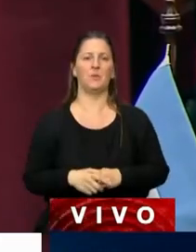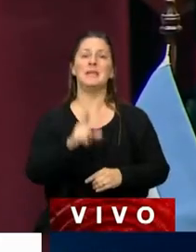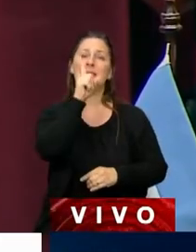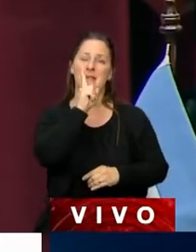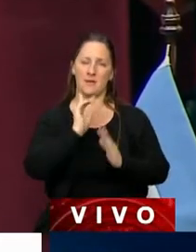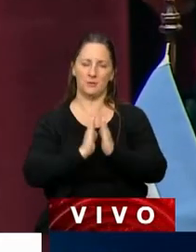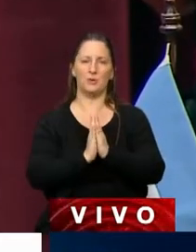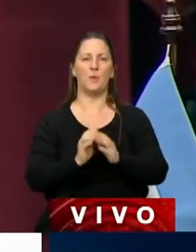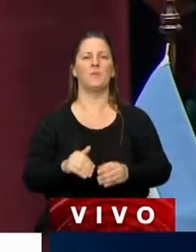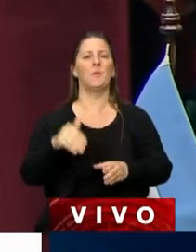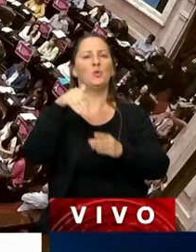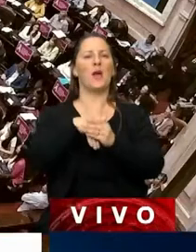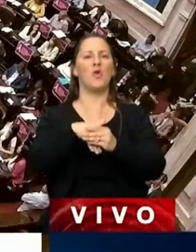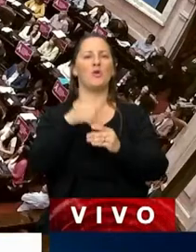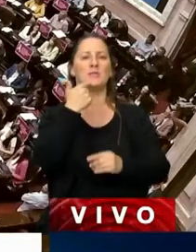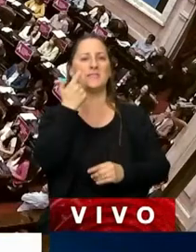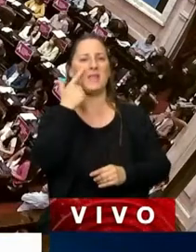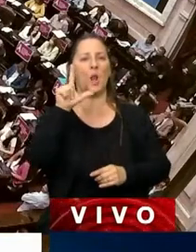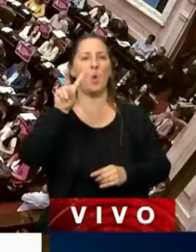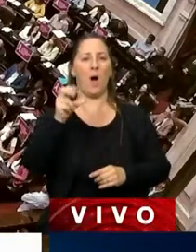Silencio, por favor. Diputado Selva.